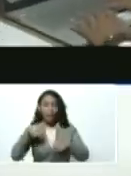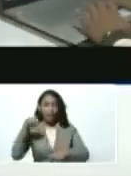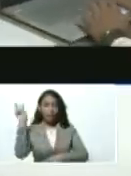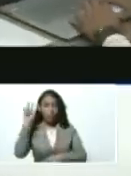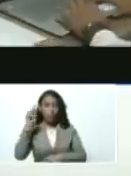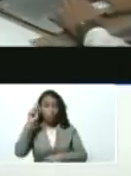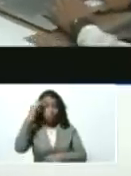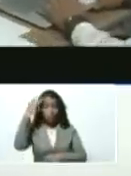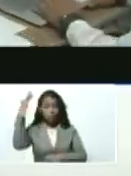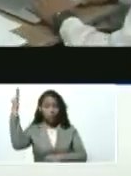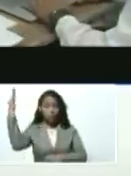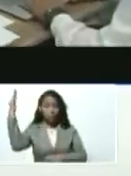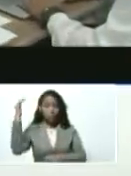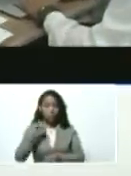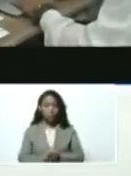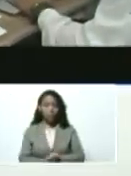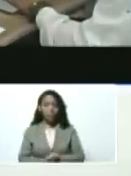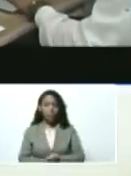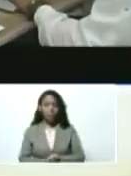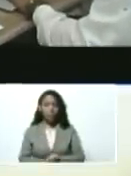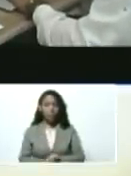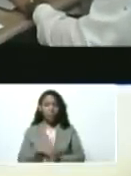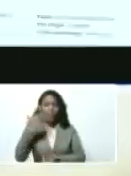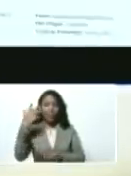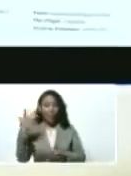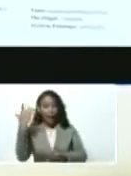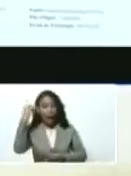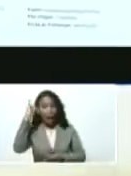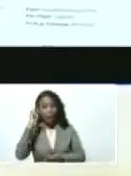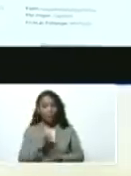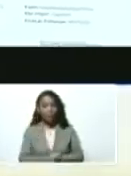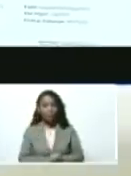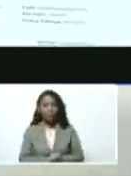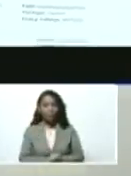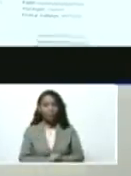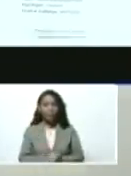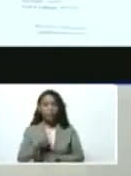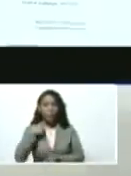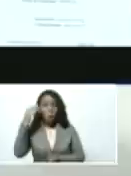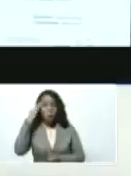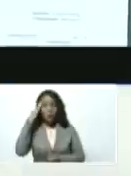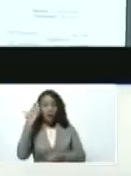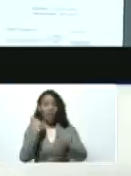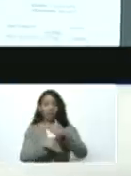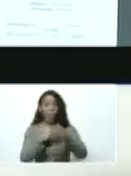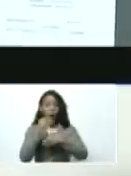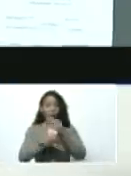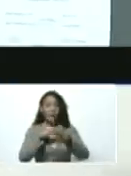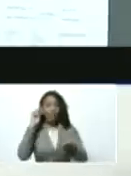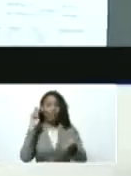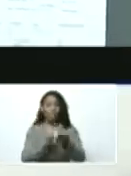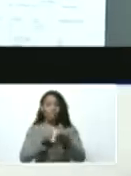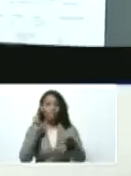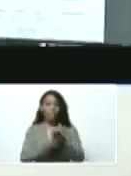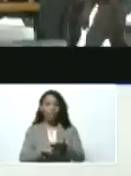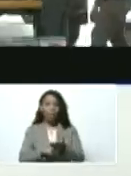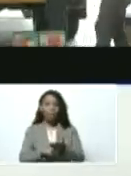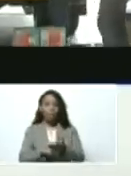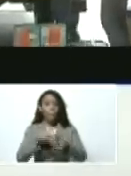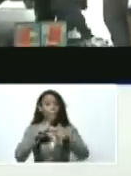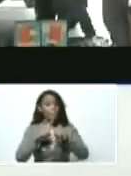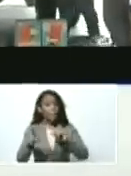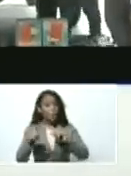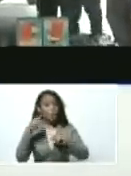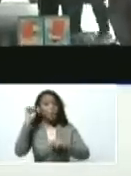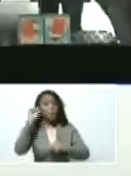Es un sueño que tengo y sé que lo vamos a hacer realidad, pero si